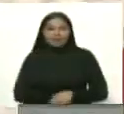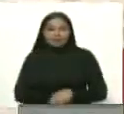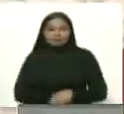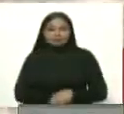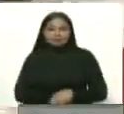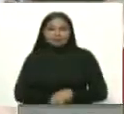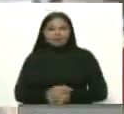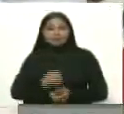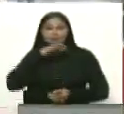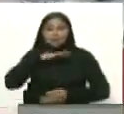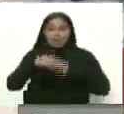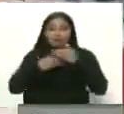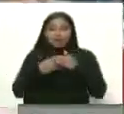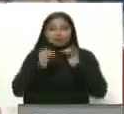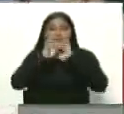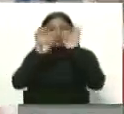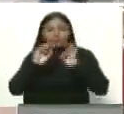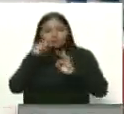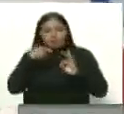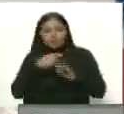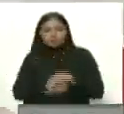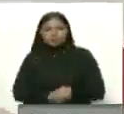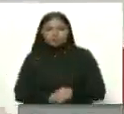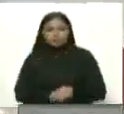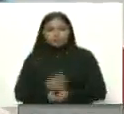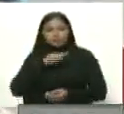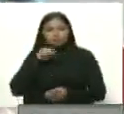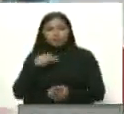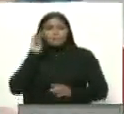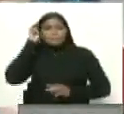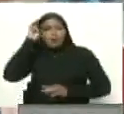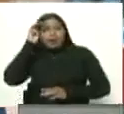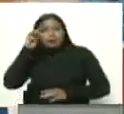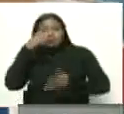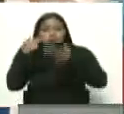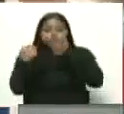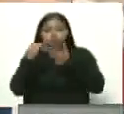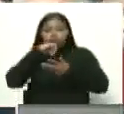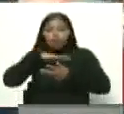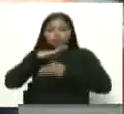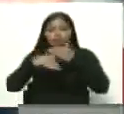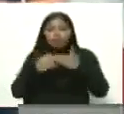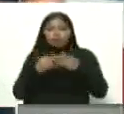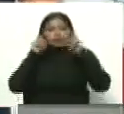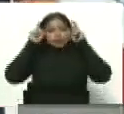historiadores, historiadoras, cronistas, docentes, maestros de la historia,